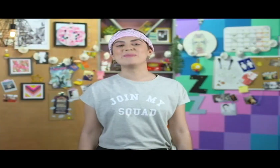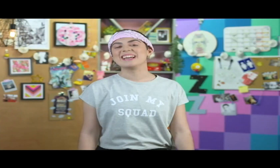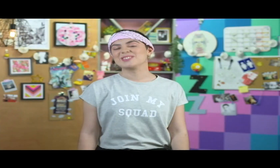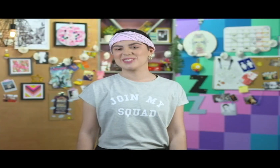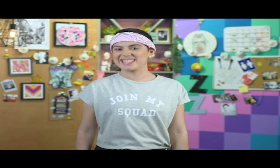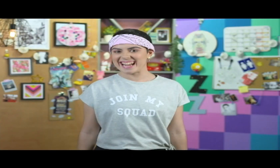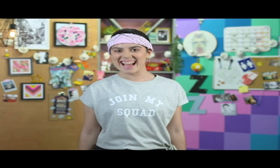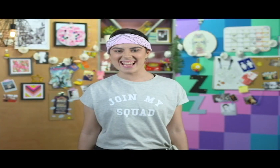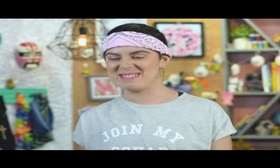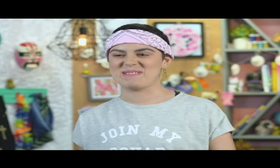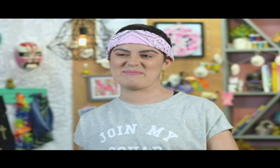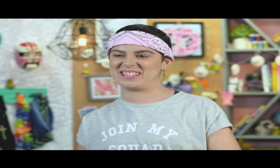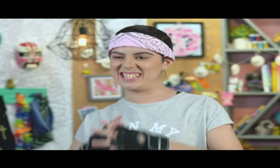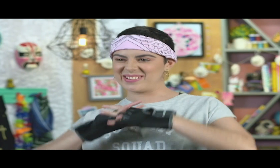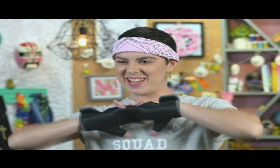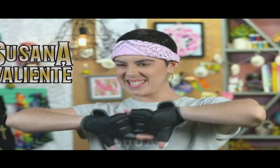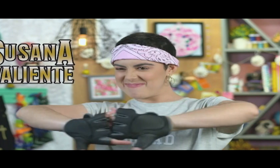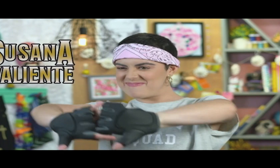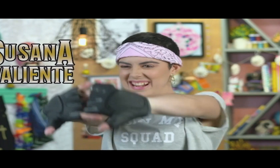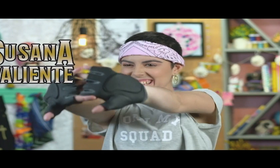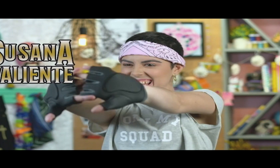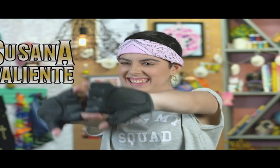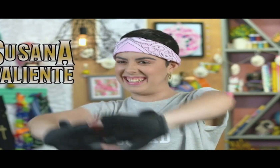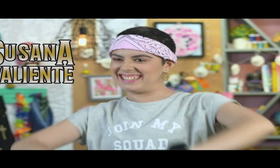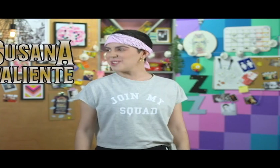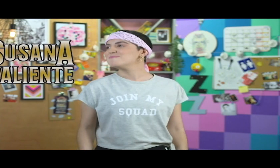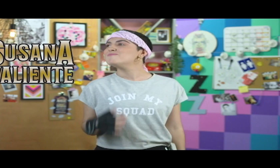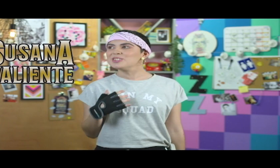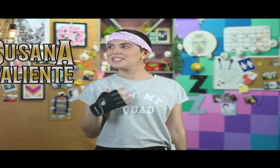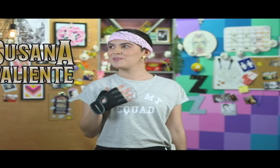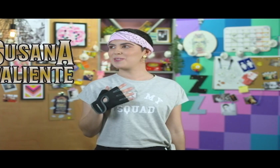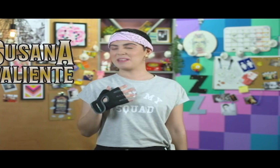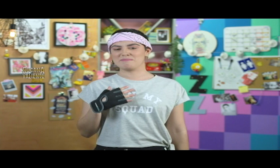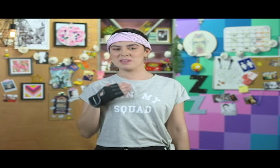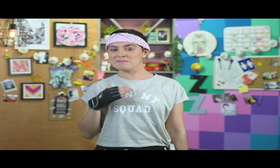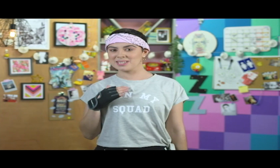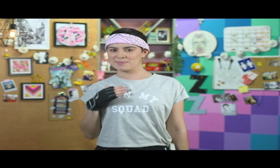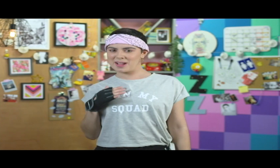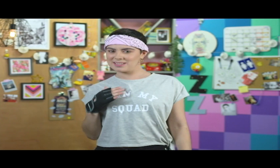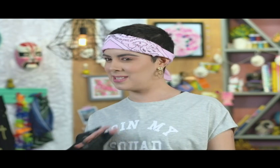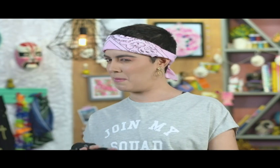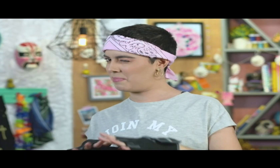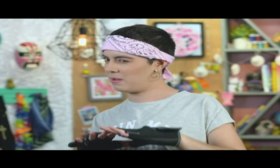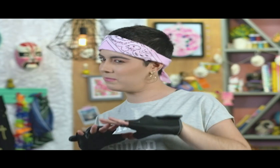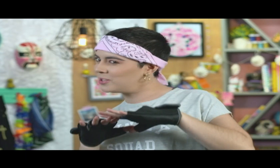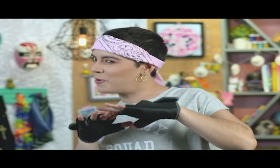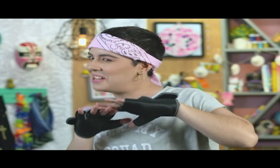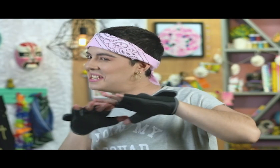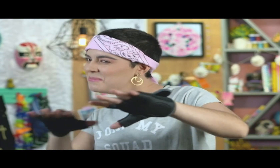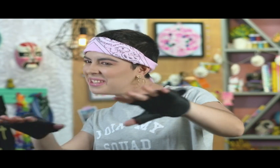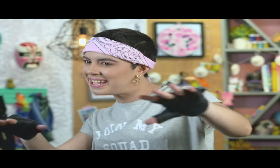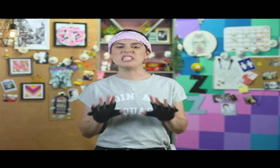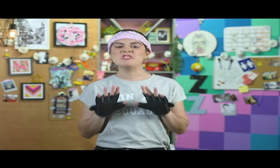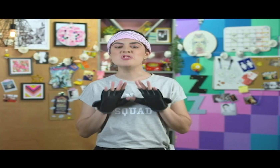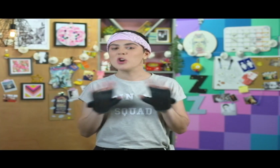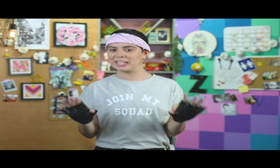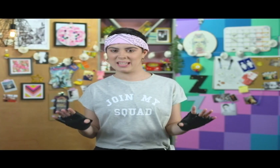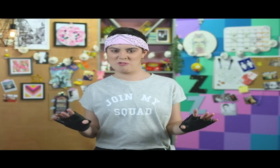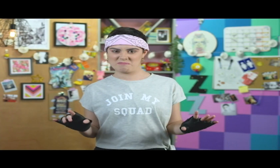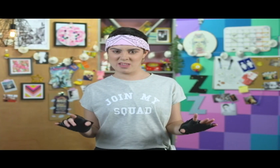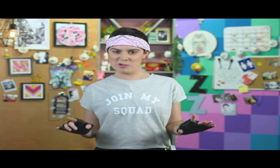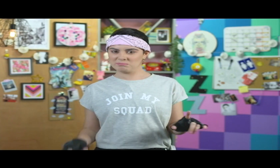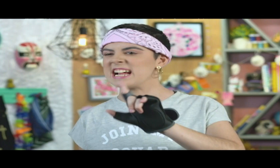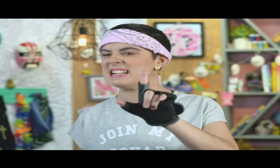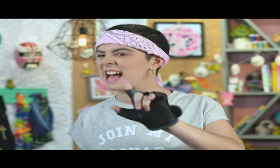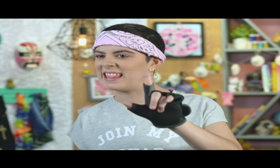Mi nombre es Susana y mi apellido es Valiente. Soy muy segura de mí misma, siempre vivo el límite y no le